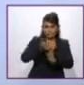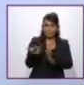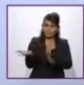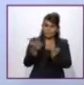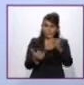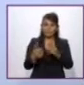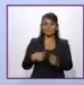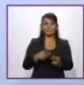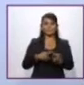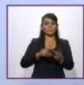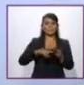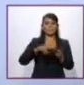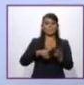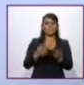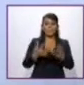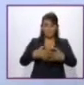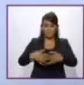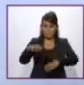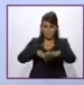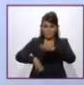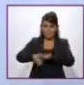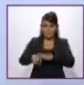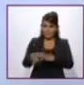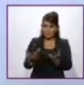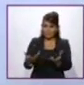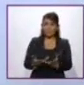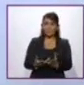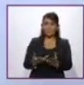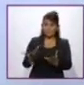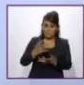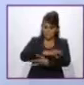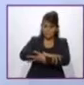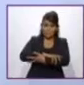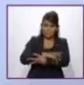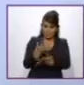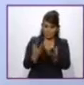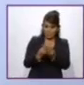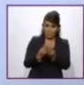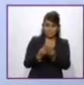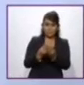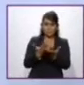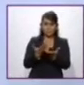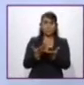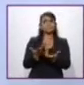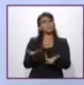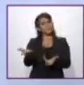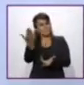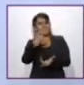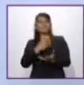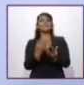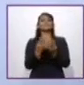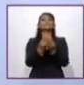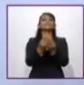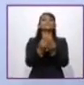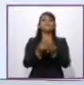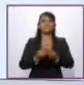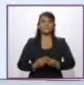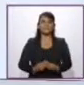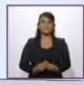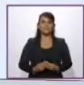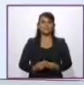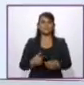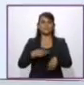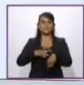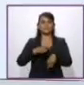empresarios, tomándoles la palabra de que son solidarios en el problema que tenemos y vamos juntos. Gracias, candidata. Su